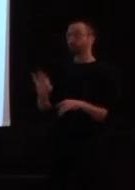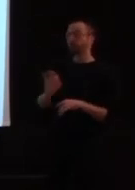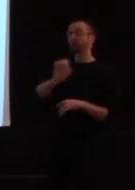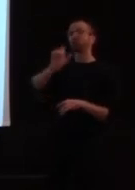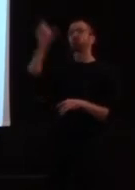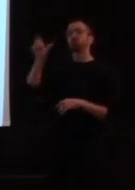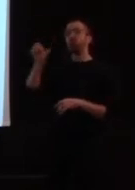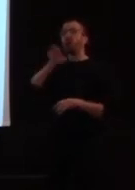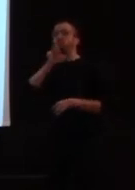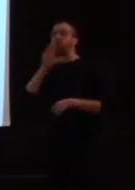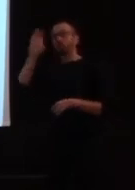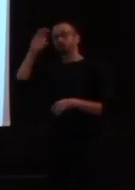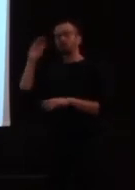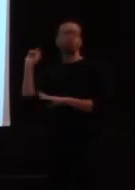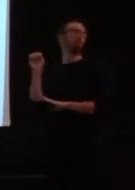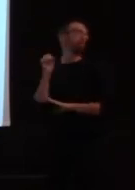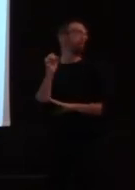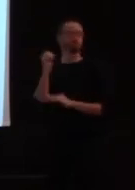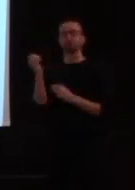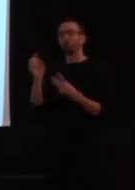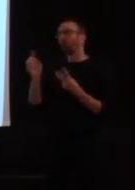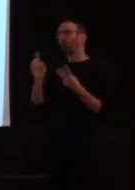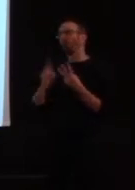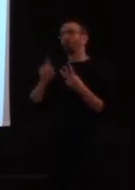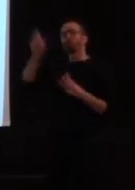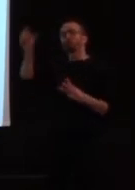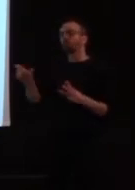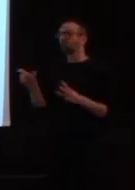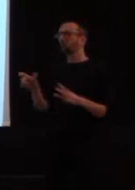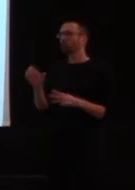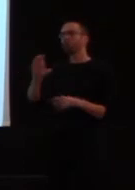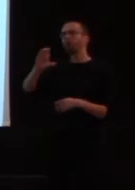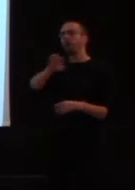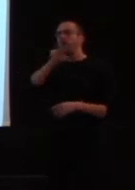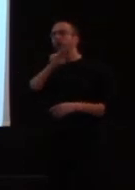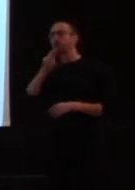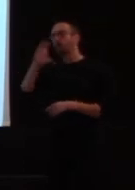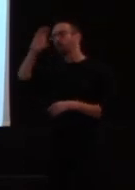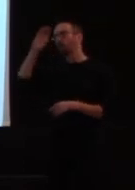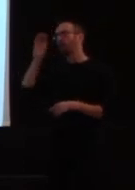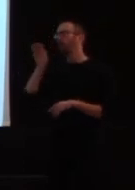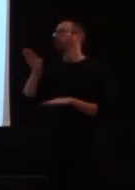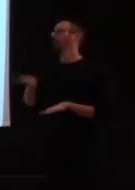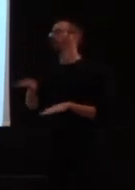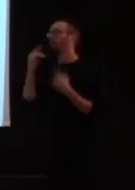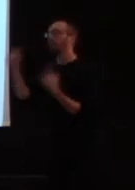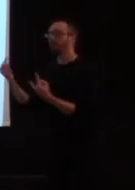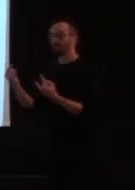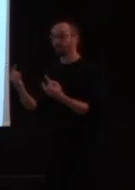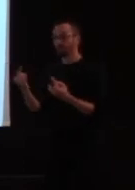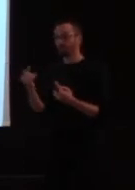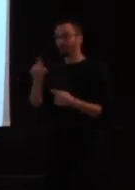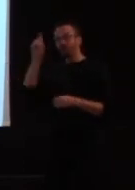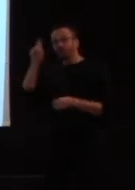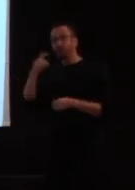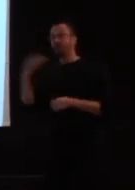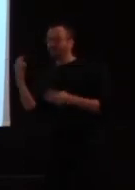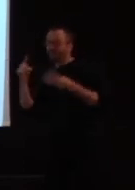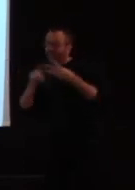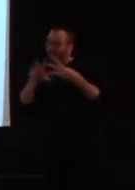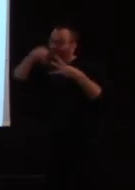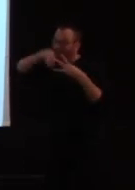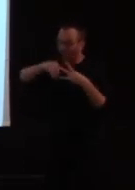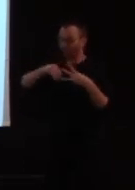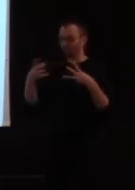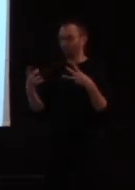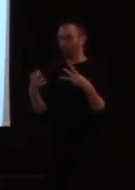escuchar y las personas que no pueden dejar de escuchar. Pues los docentes tendríamos que intentar formar parte de este tercer grupo, ¿no? De los que